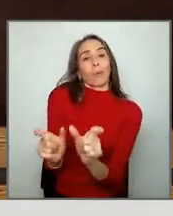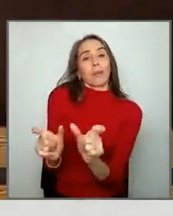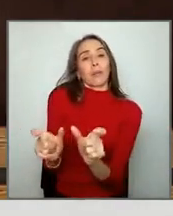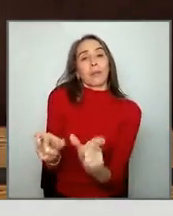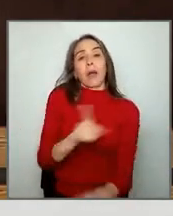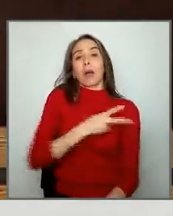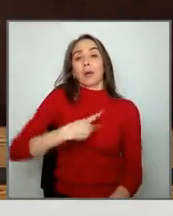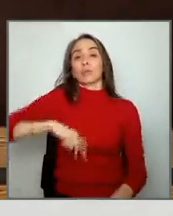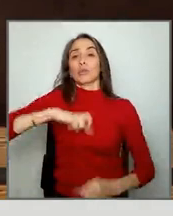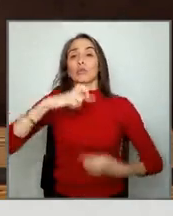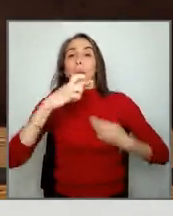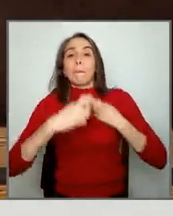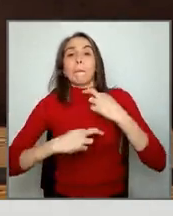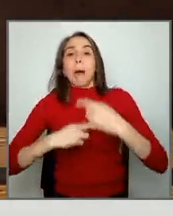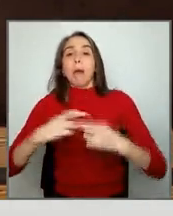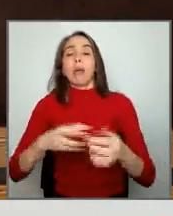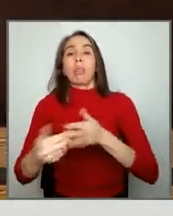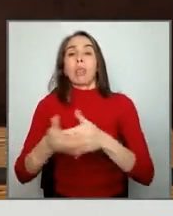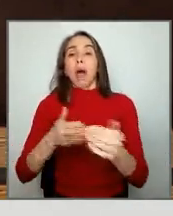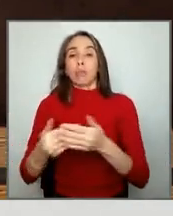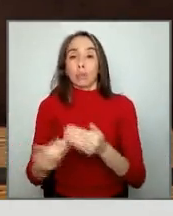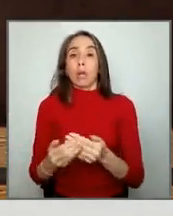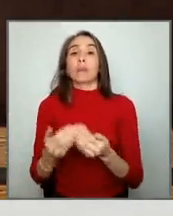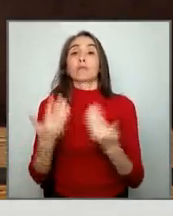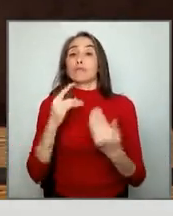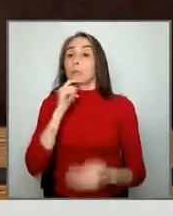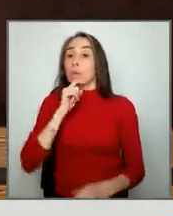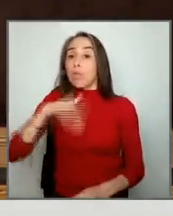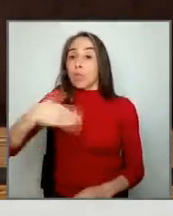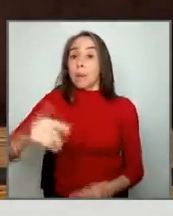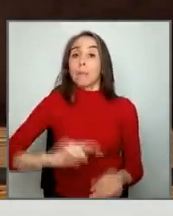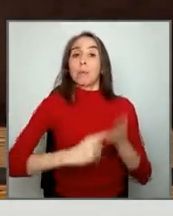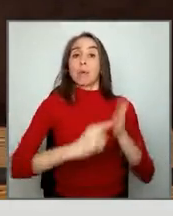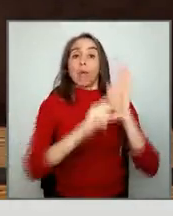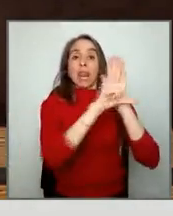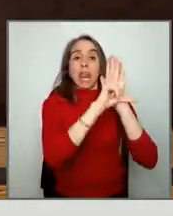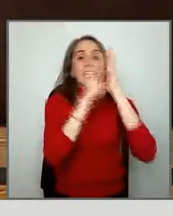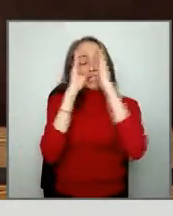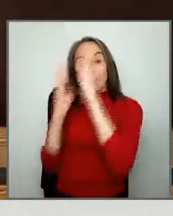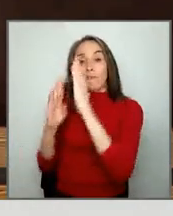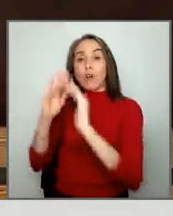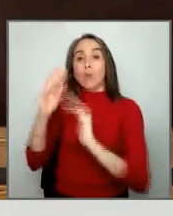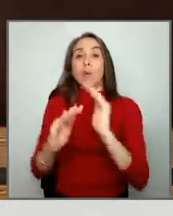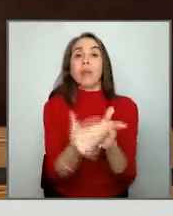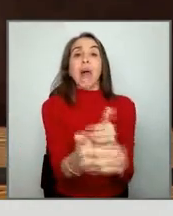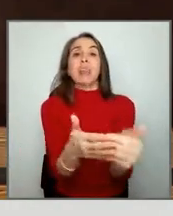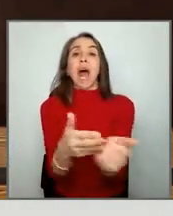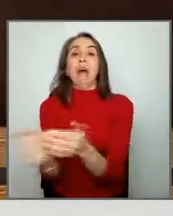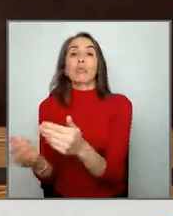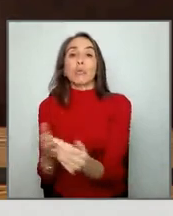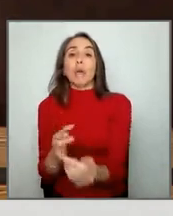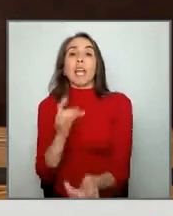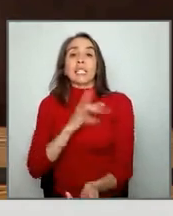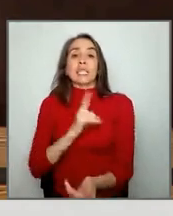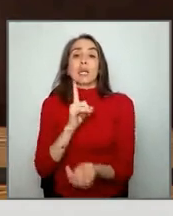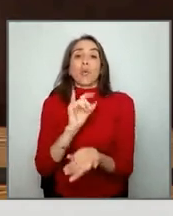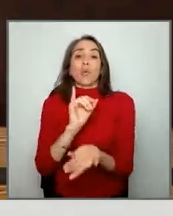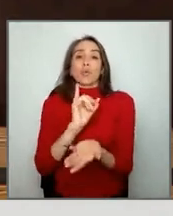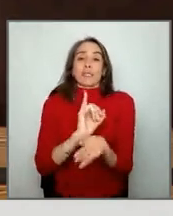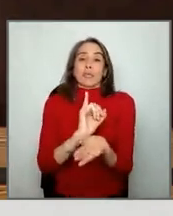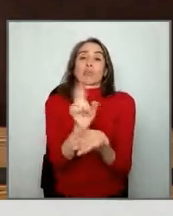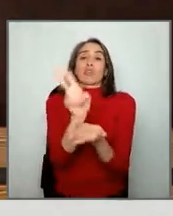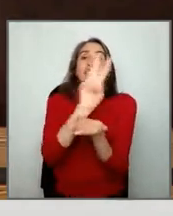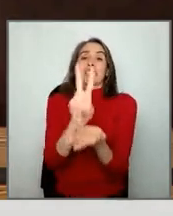contar con una ley enfocada en la protección de la naturaleza que dote a Chile de un servicio público encargado de